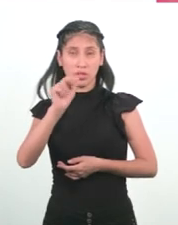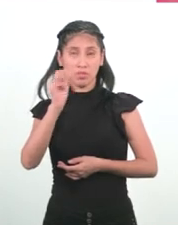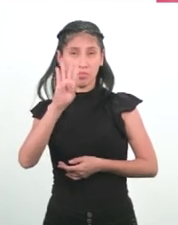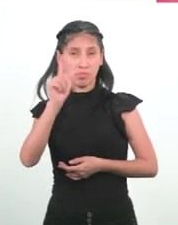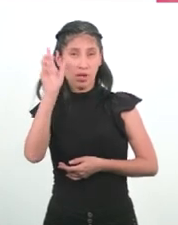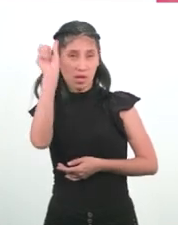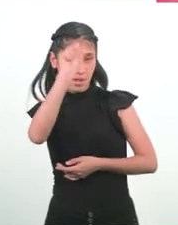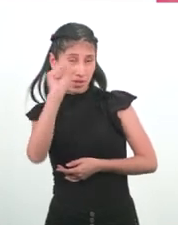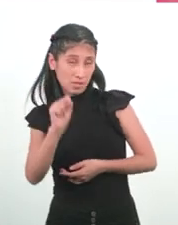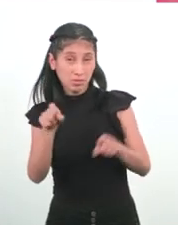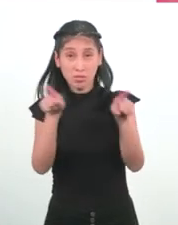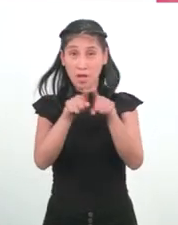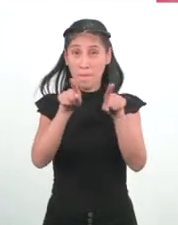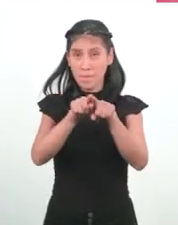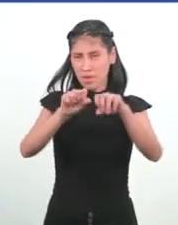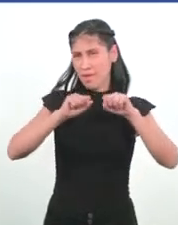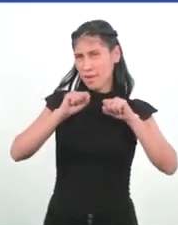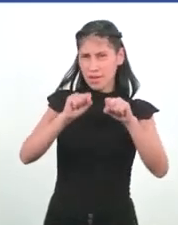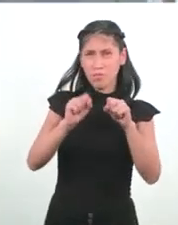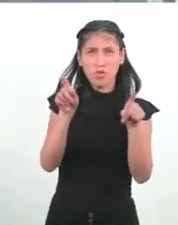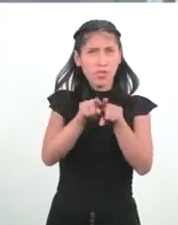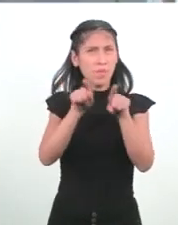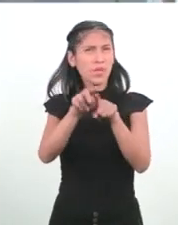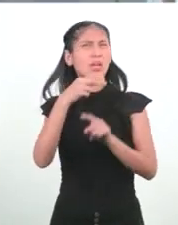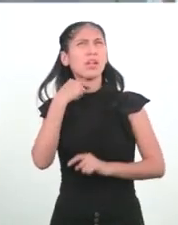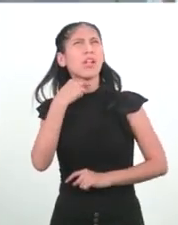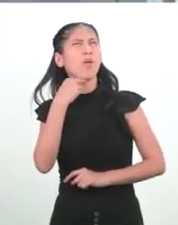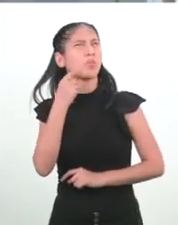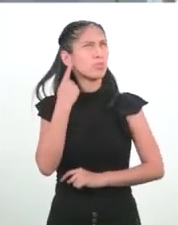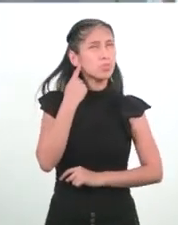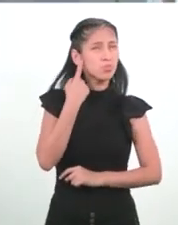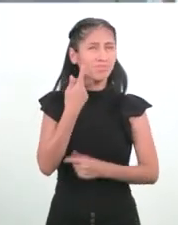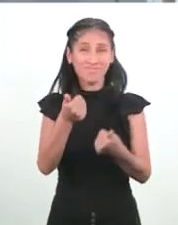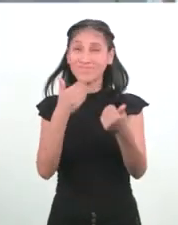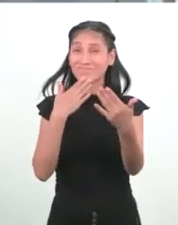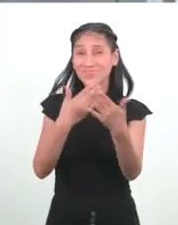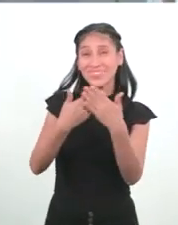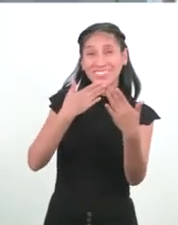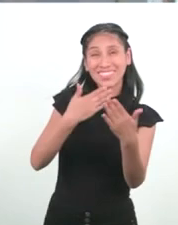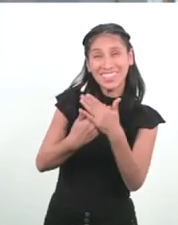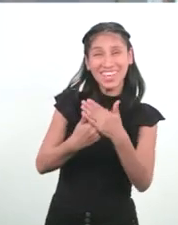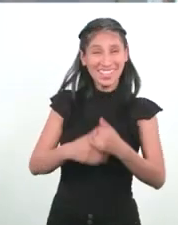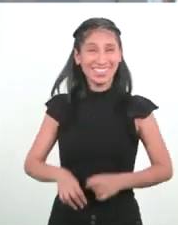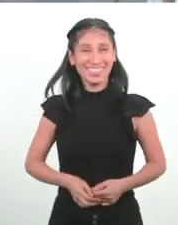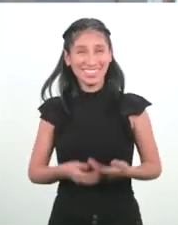paraverbales como el ritmo y entonación de la voz. ¡Muchas gracias, Gugliana!